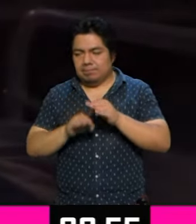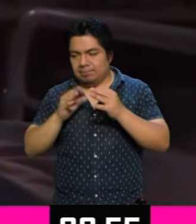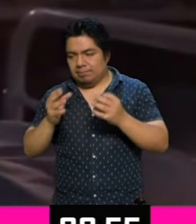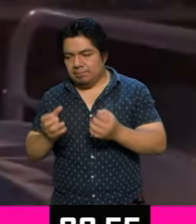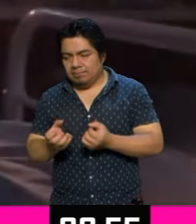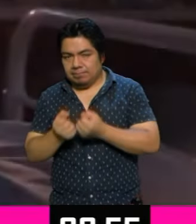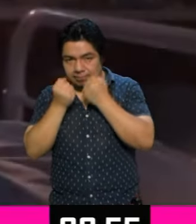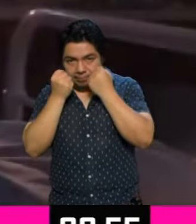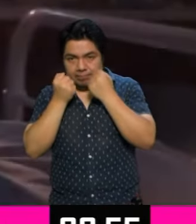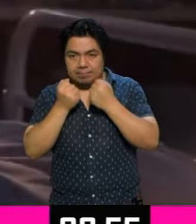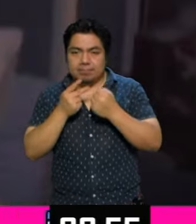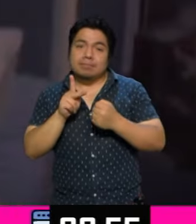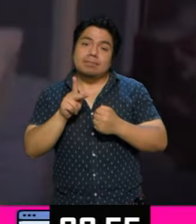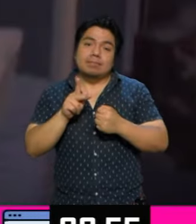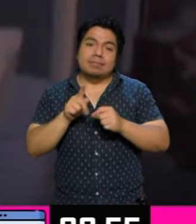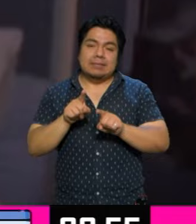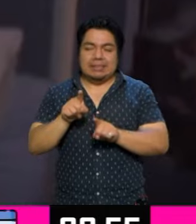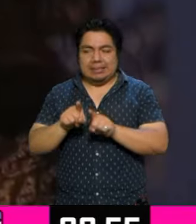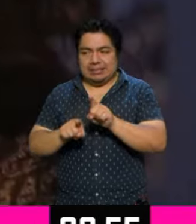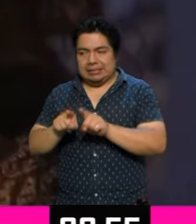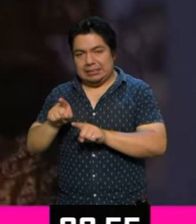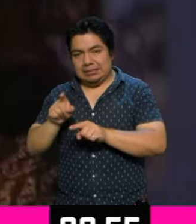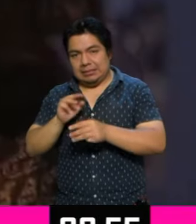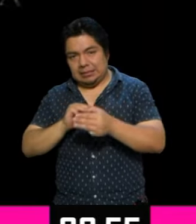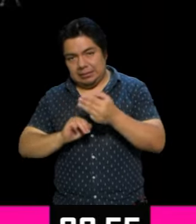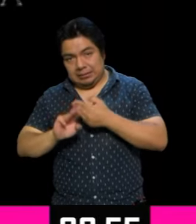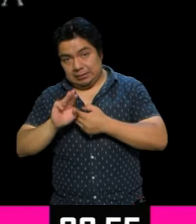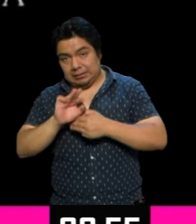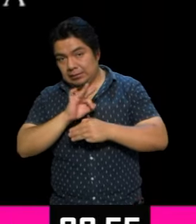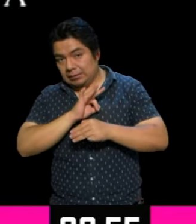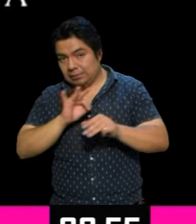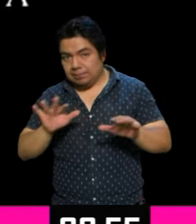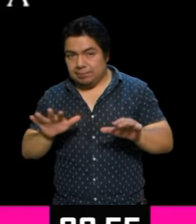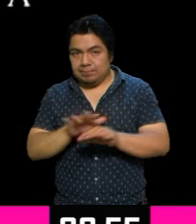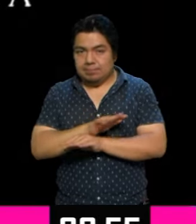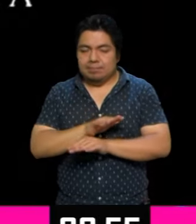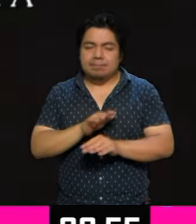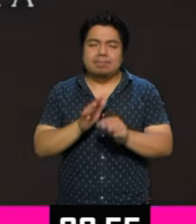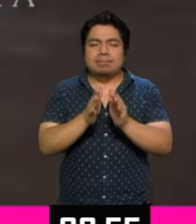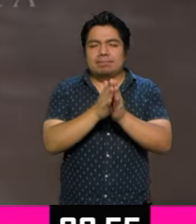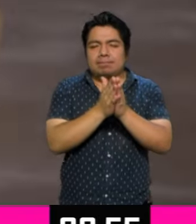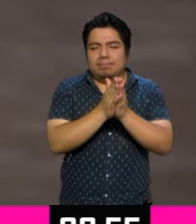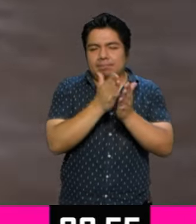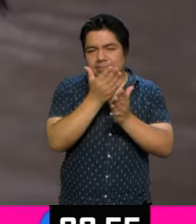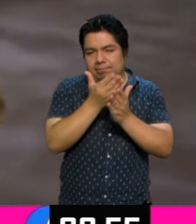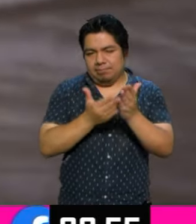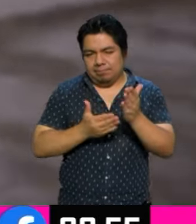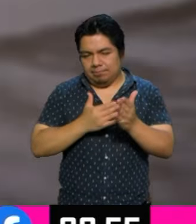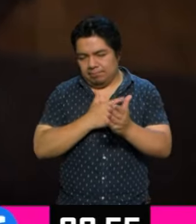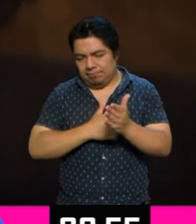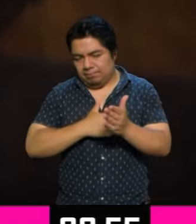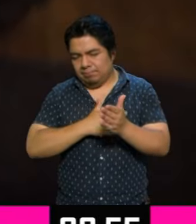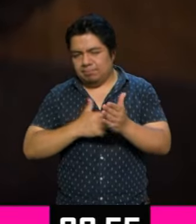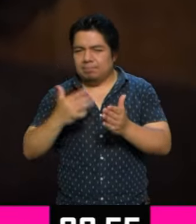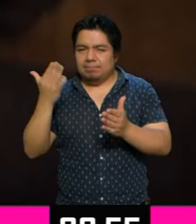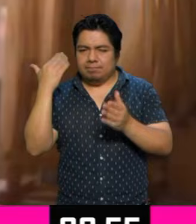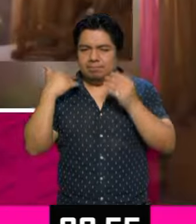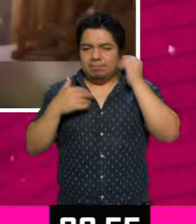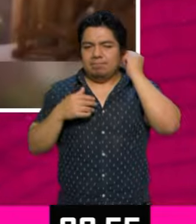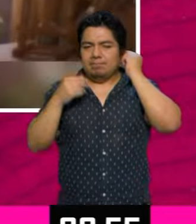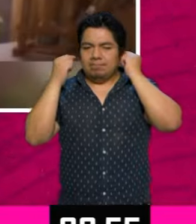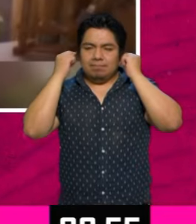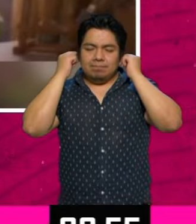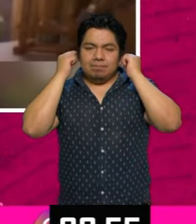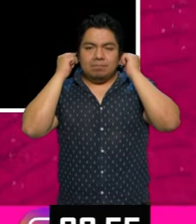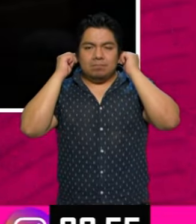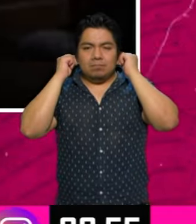que, depende de lo que ella haga, el mundo va a cambiar. Me recuerda mucho a un libro de Intermitencias de la Muerte de José Saramago. Cuando la muerte deja de